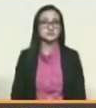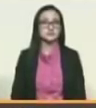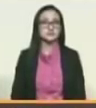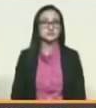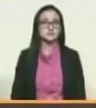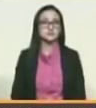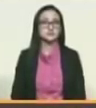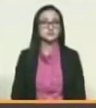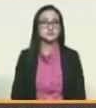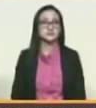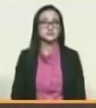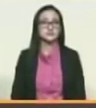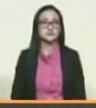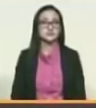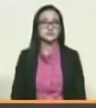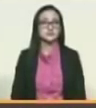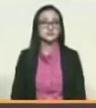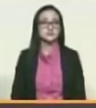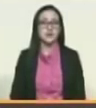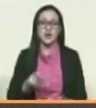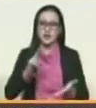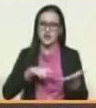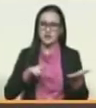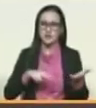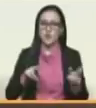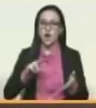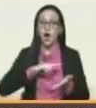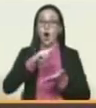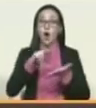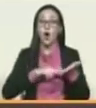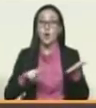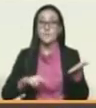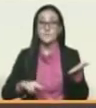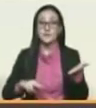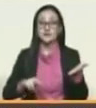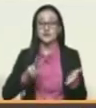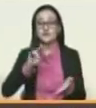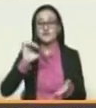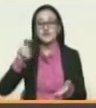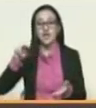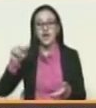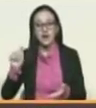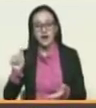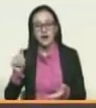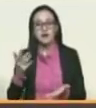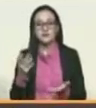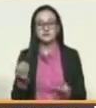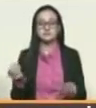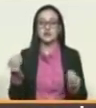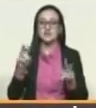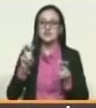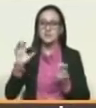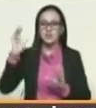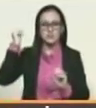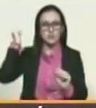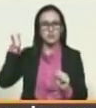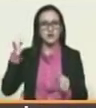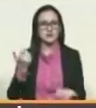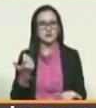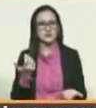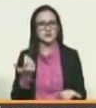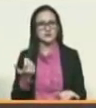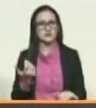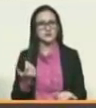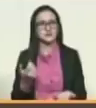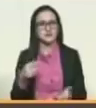Viena sobre relaciones diplomáticas. Lectura del derecho internacional para que, por favor, deje de evidenciar tanta